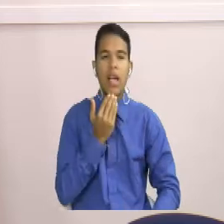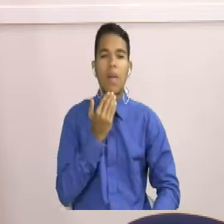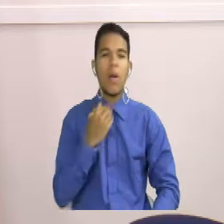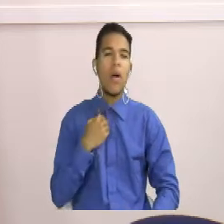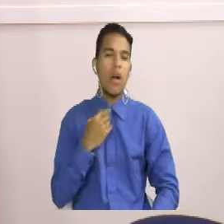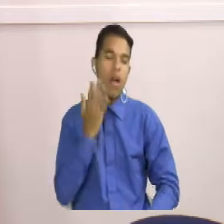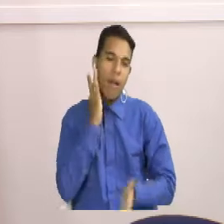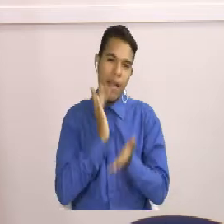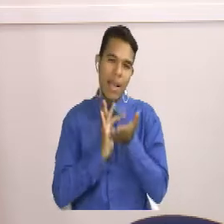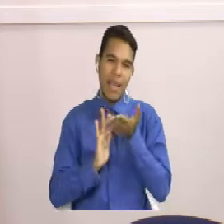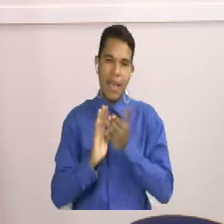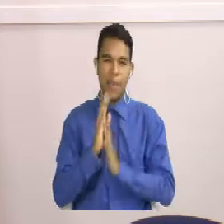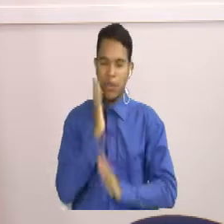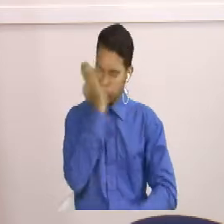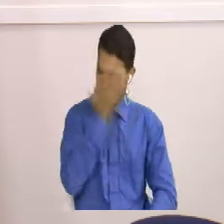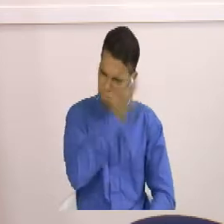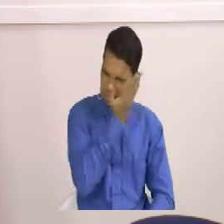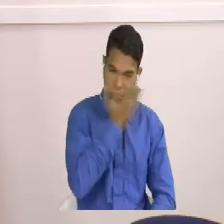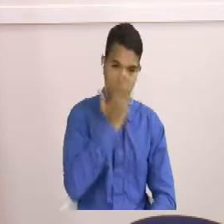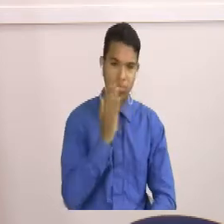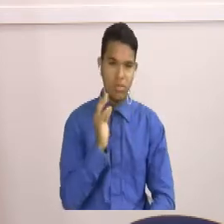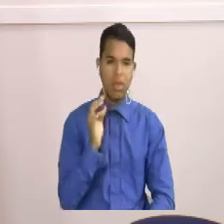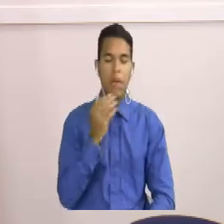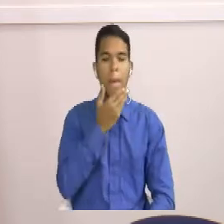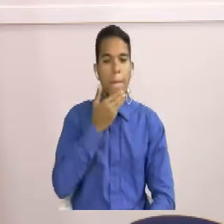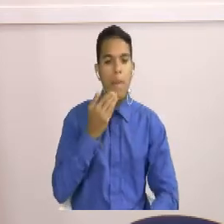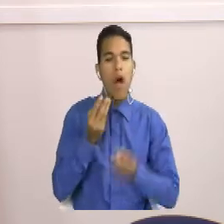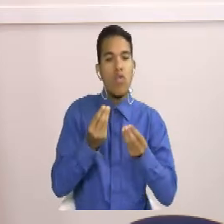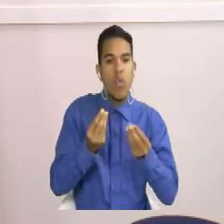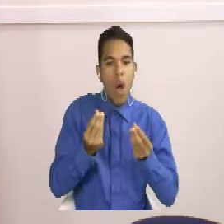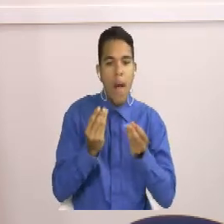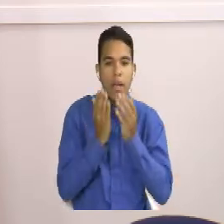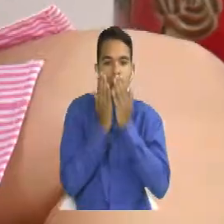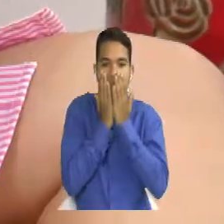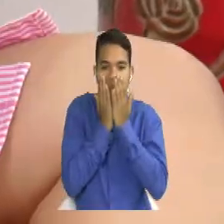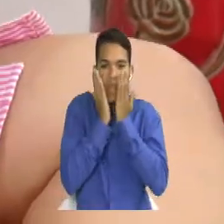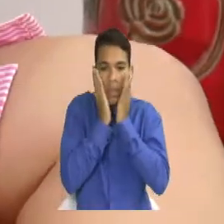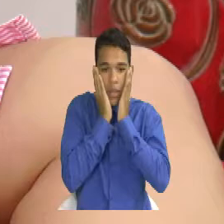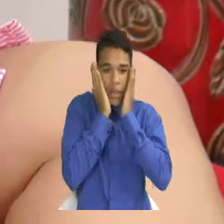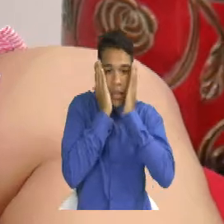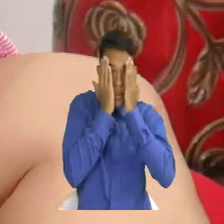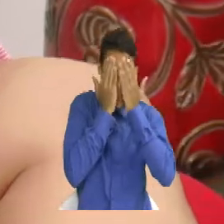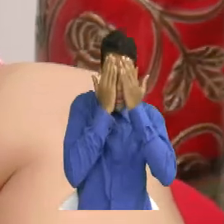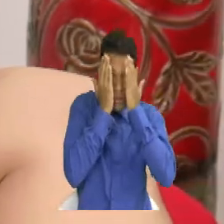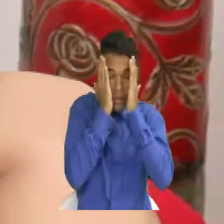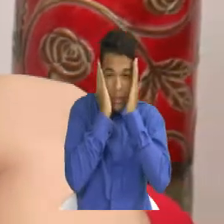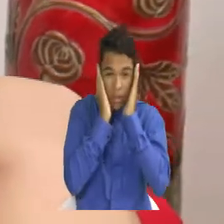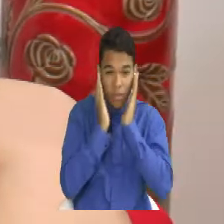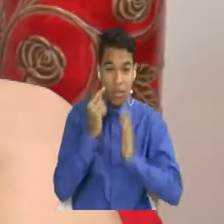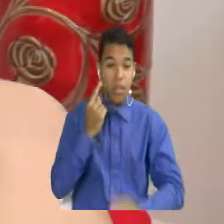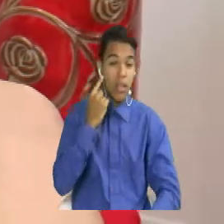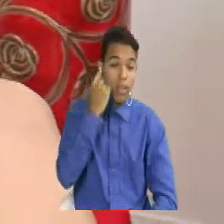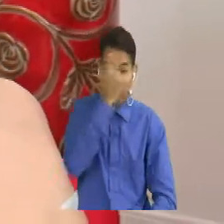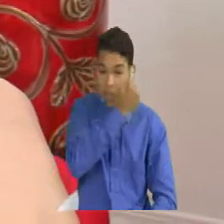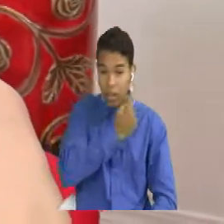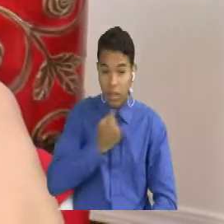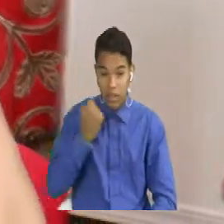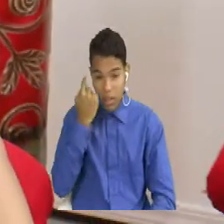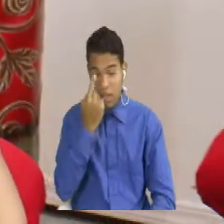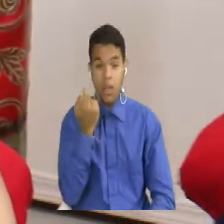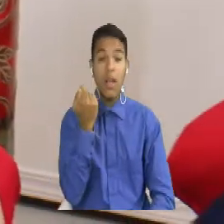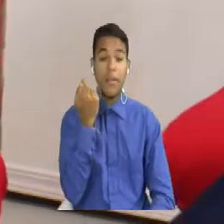o estamos haciendo la limpieza pero no somos suaves, no tenemos en cuenta que nuestra piel es muy delicada. Acá hay una pregunta de Sol Baños donde nos